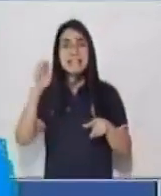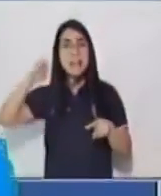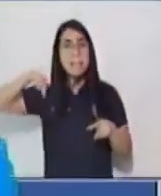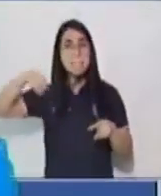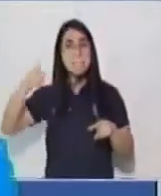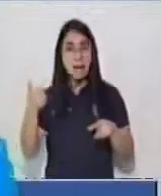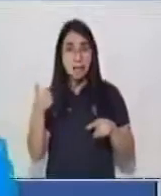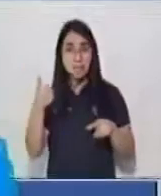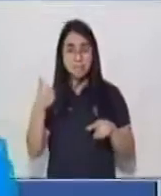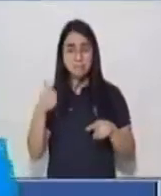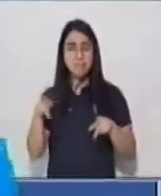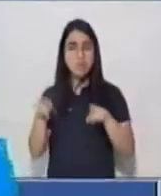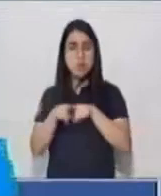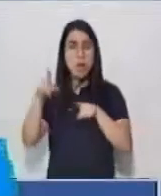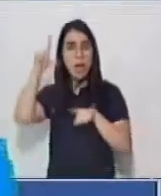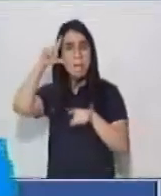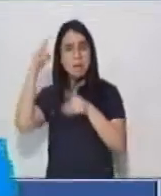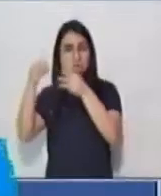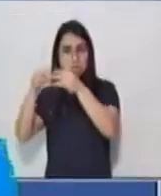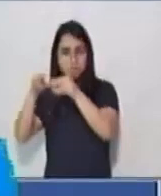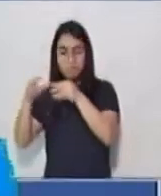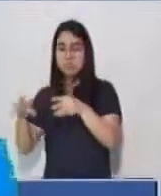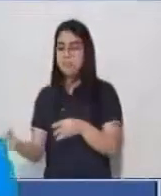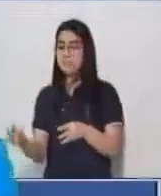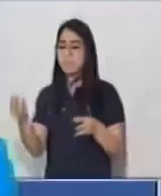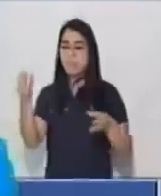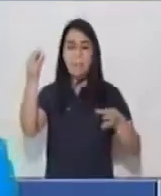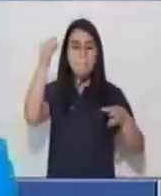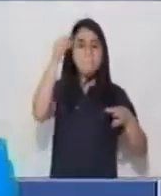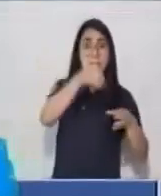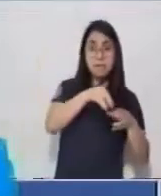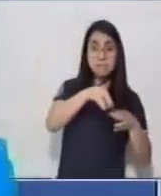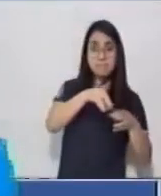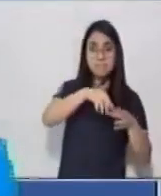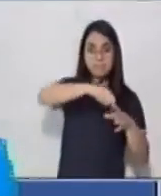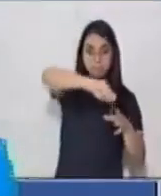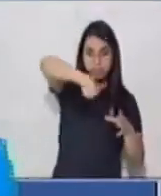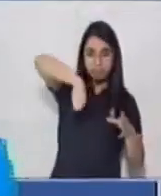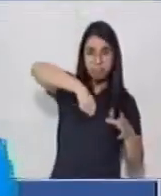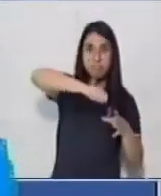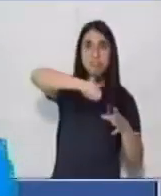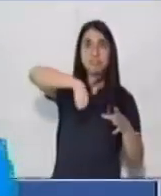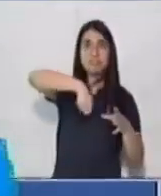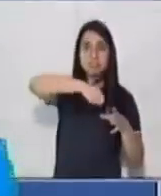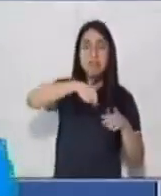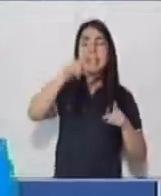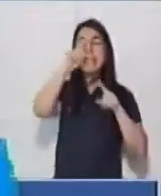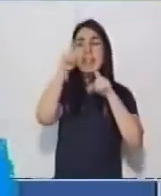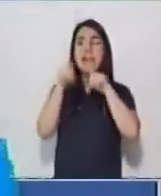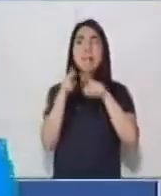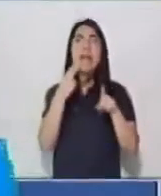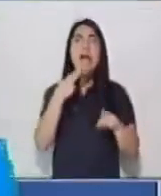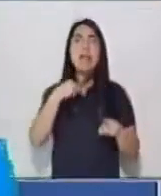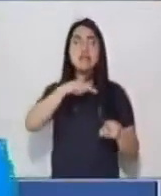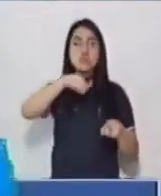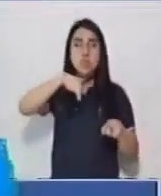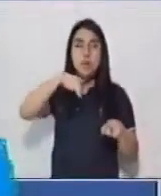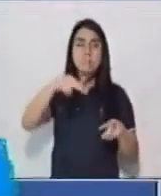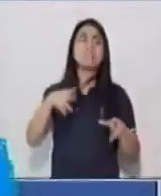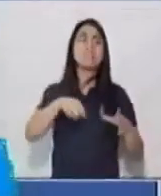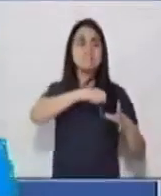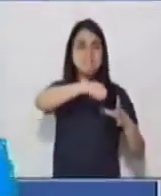quiere decir? Echamos a la mezcla de las claras una yema y le echamos un poco de azúcar.